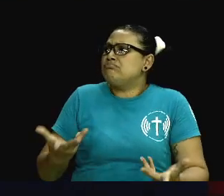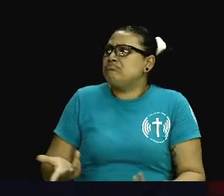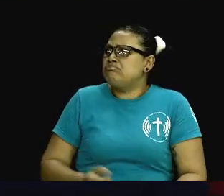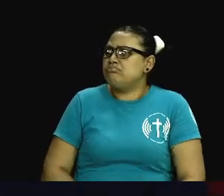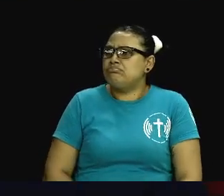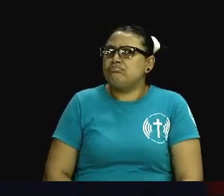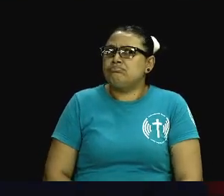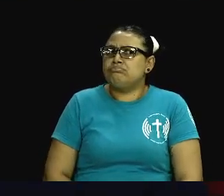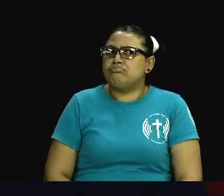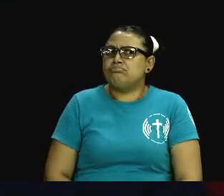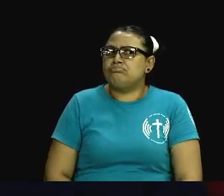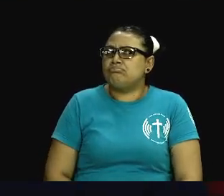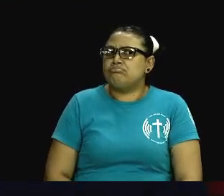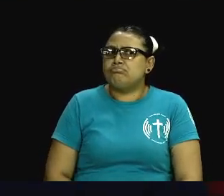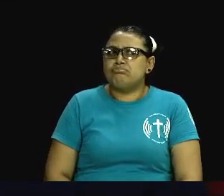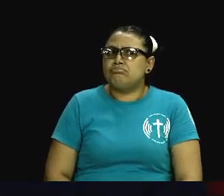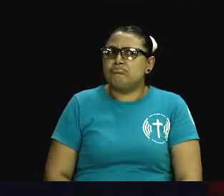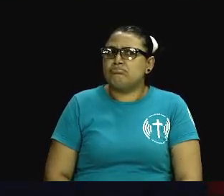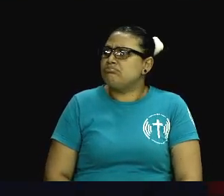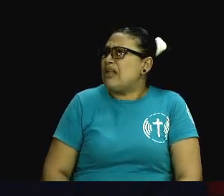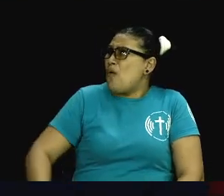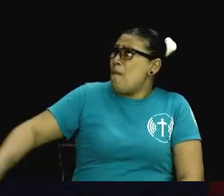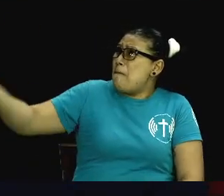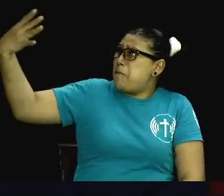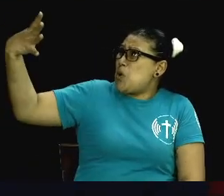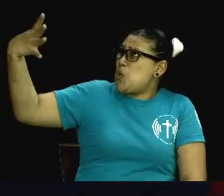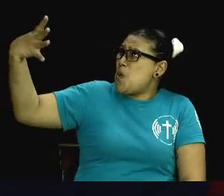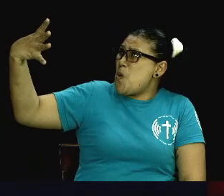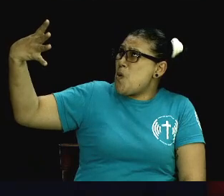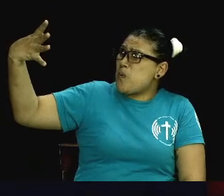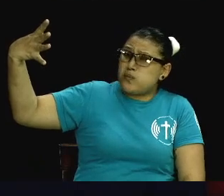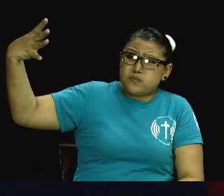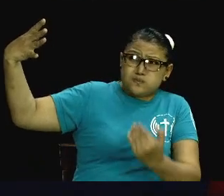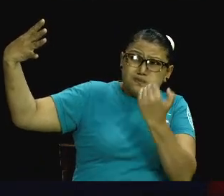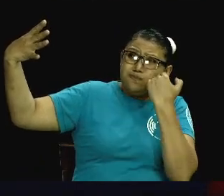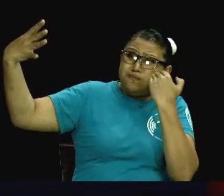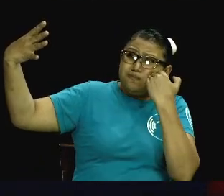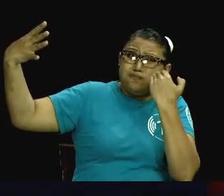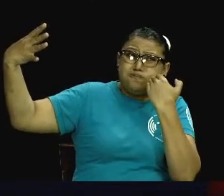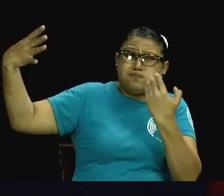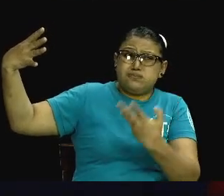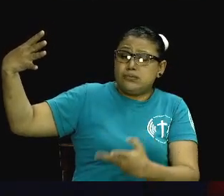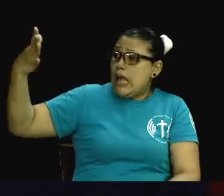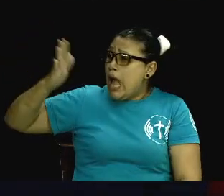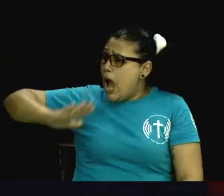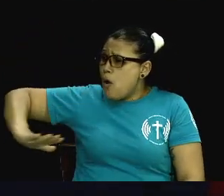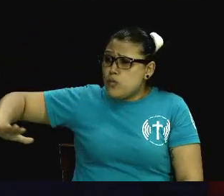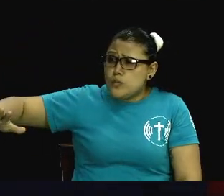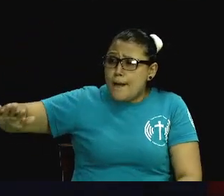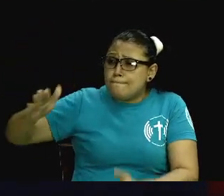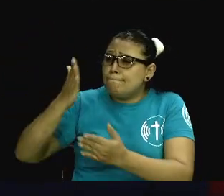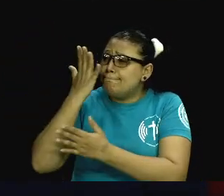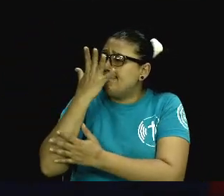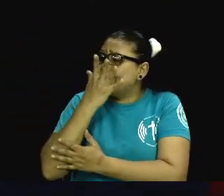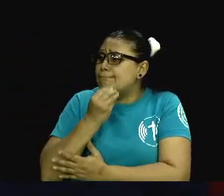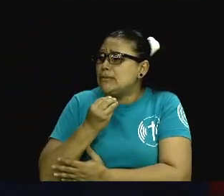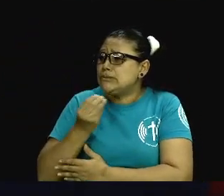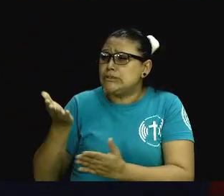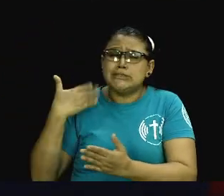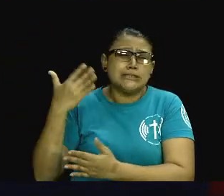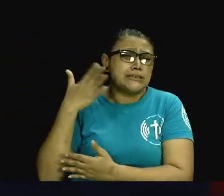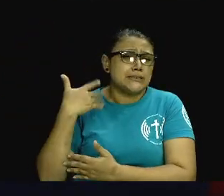dijo yo no veo nada aquí hay un gran sol hace mire el agua bien linda se ve hay calor